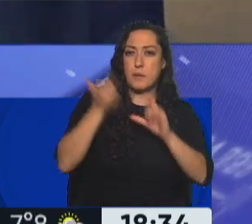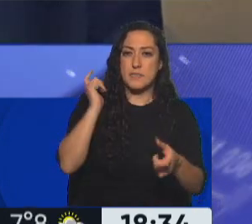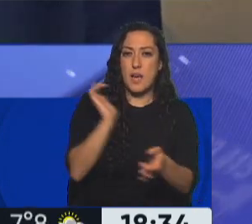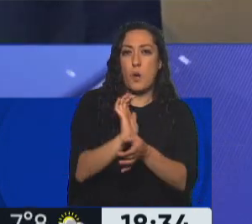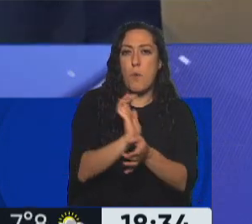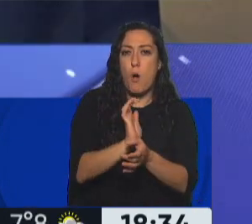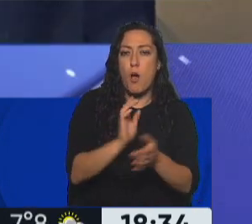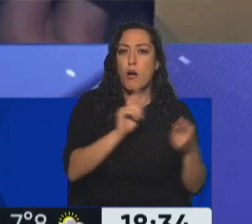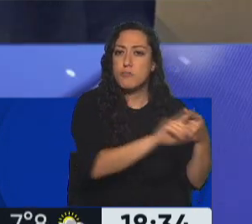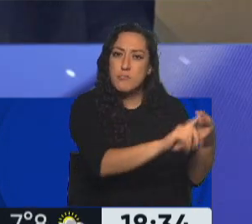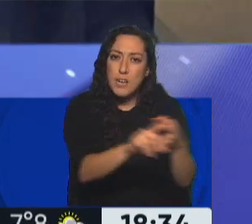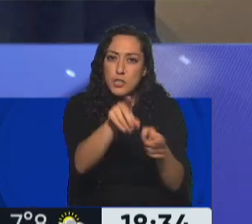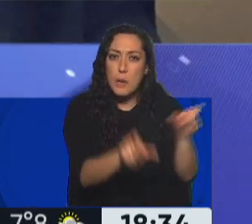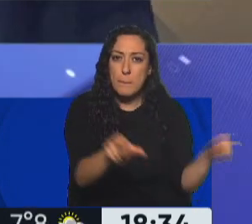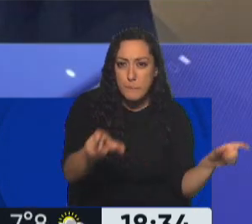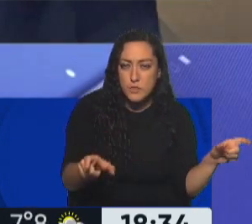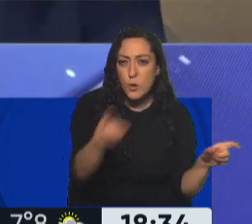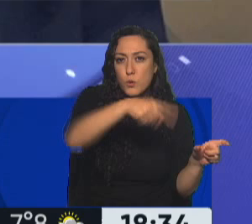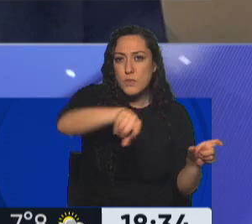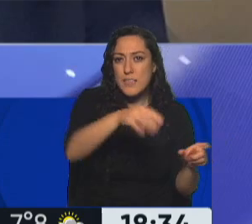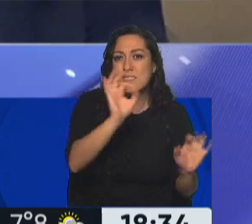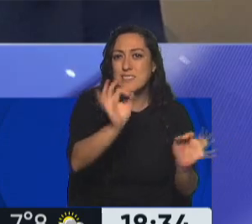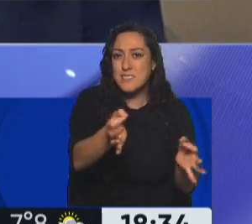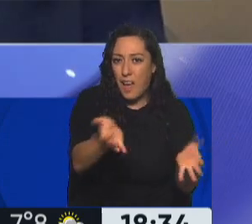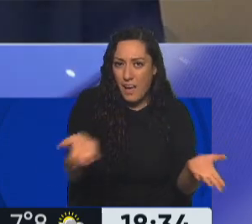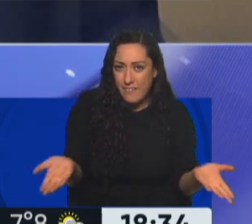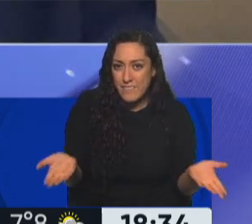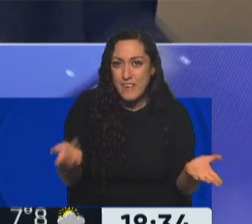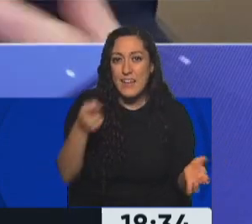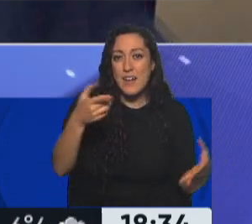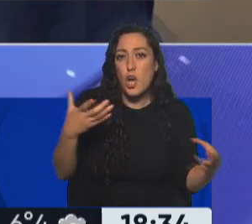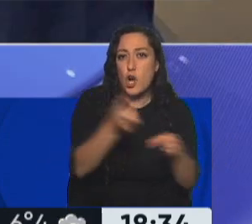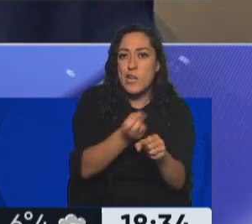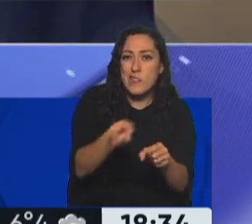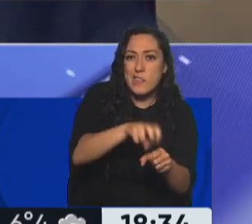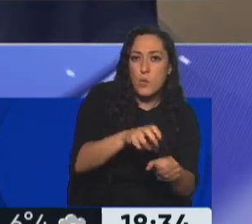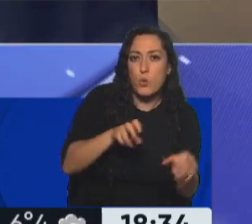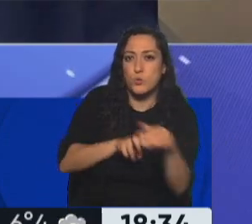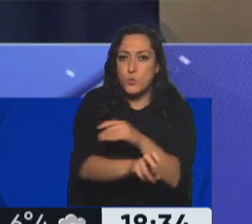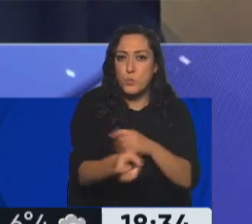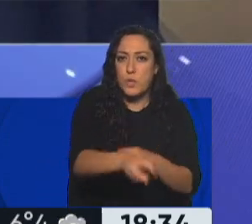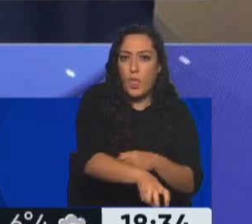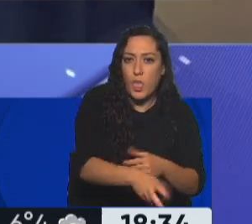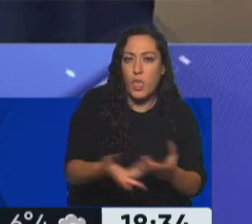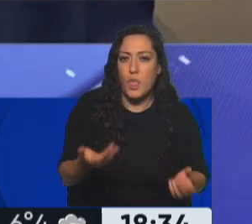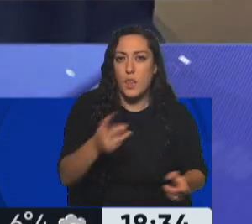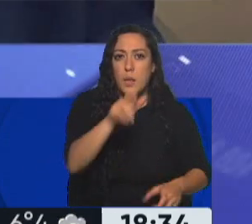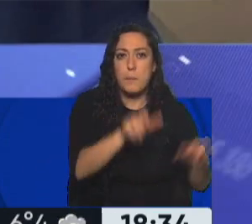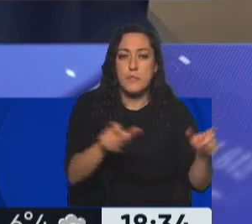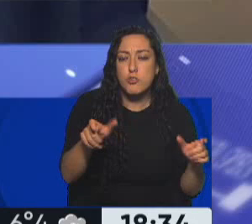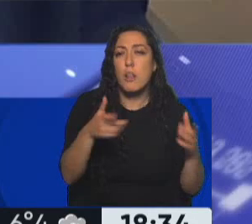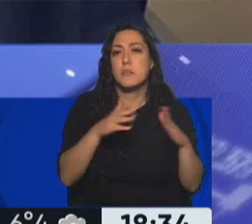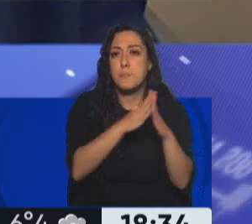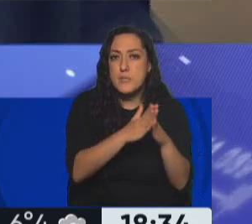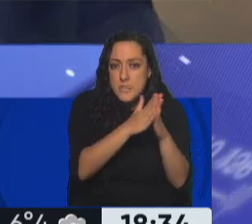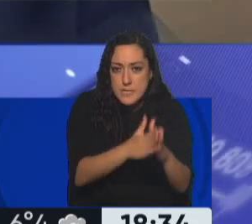pastor, el contacto con la gente, como ustedes saben, que él andaba en colectivo, andaba en el subte, iba y celebraba las misas, atendía a